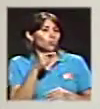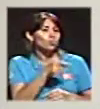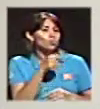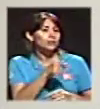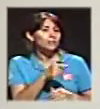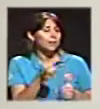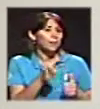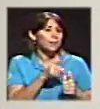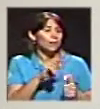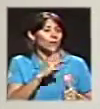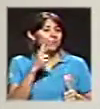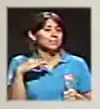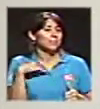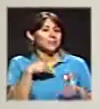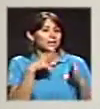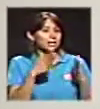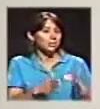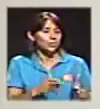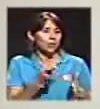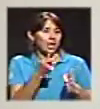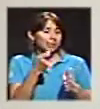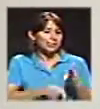viceministro de Hacienda y